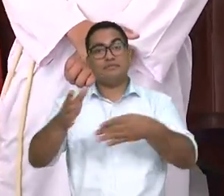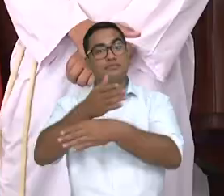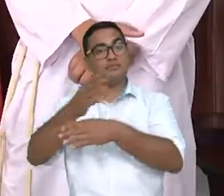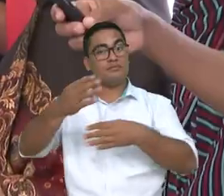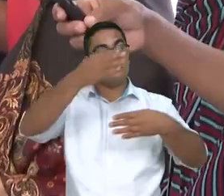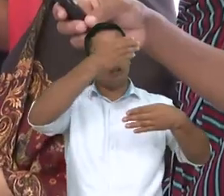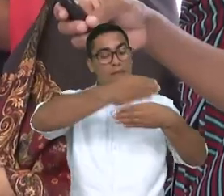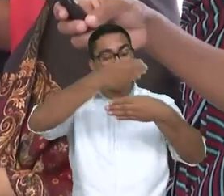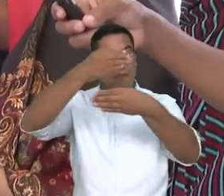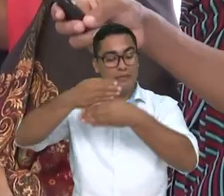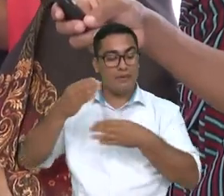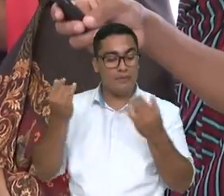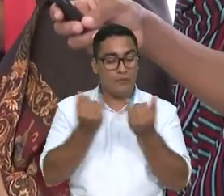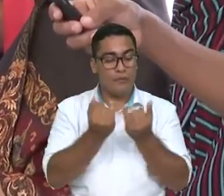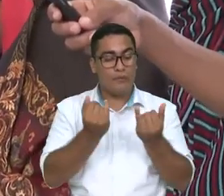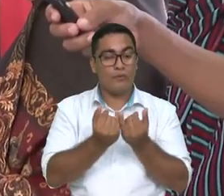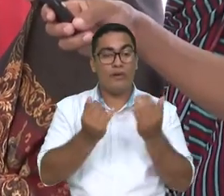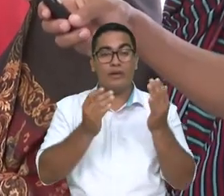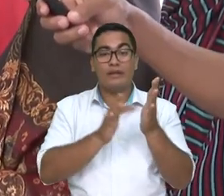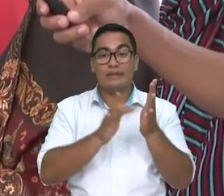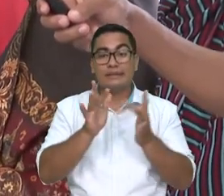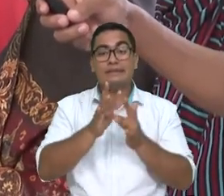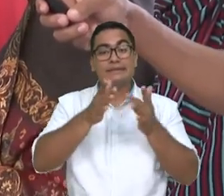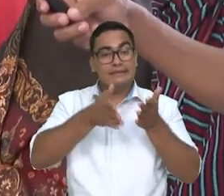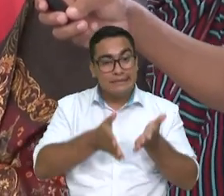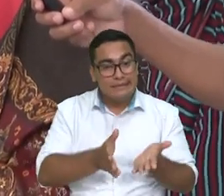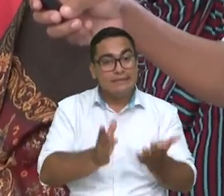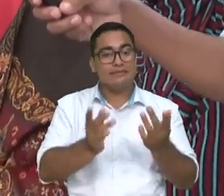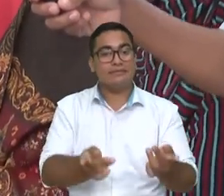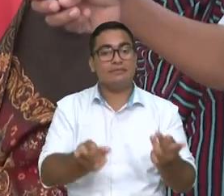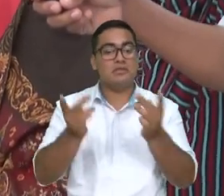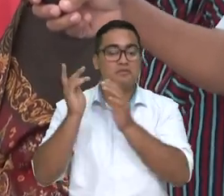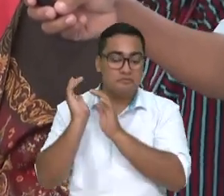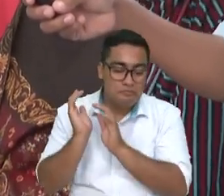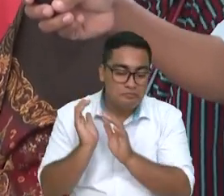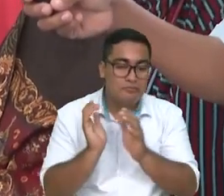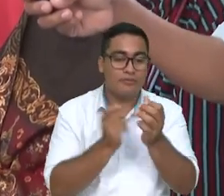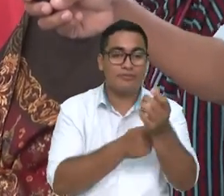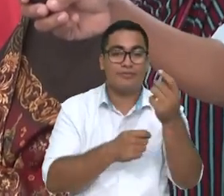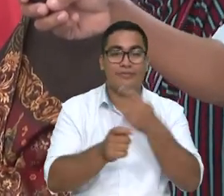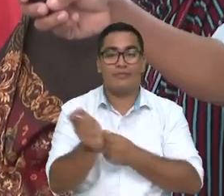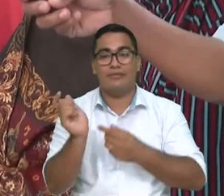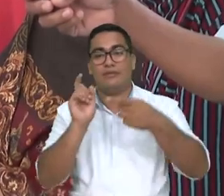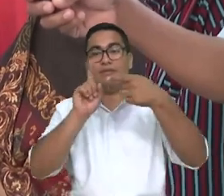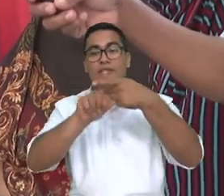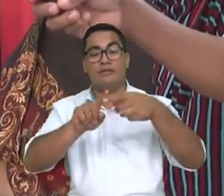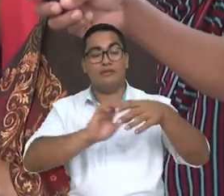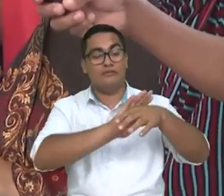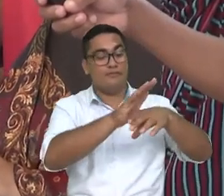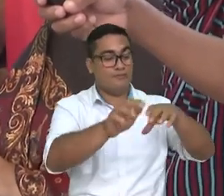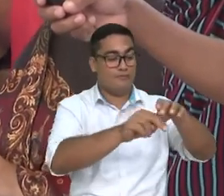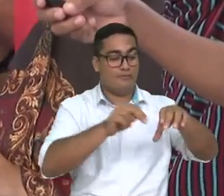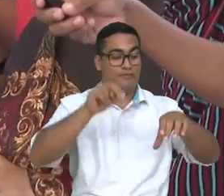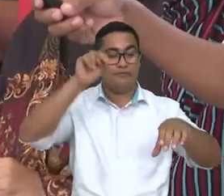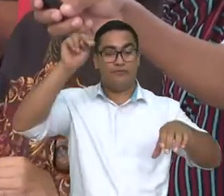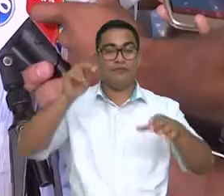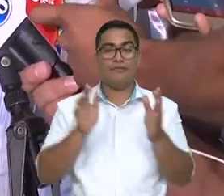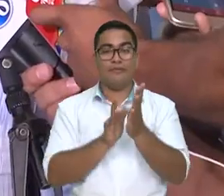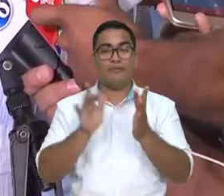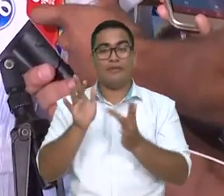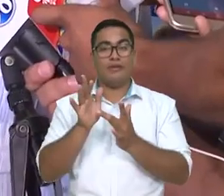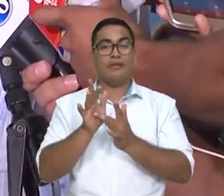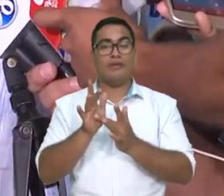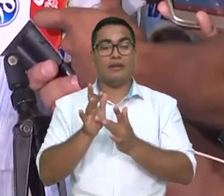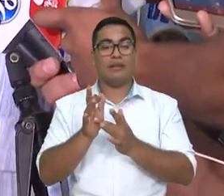la nacimiento, vida, pasión, muerte y resurrección de nuestro Señor Jesucristo como un preámbulo a